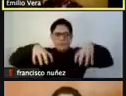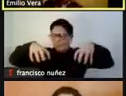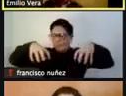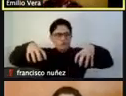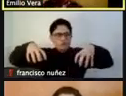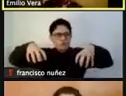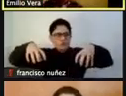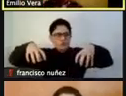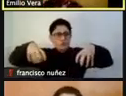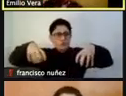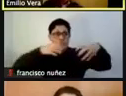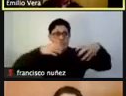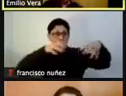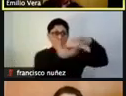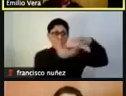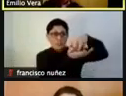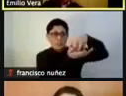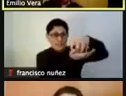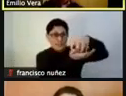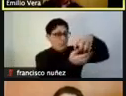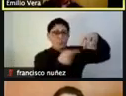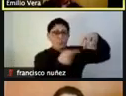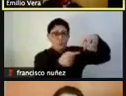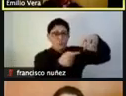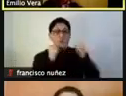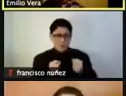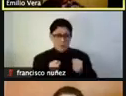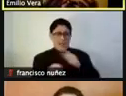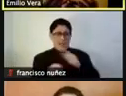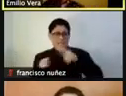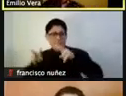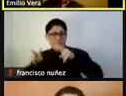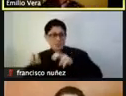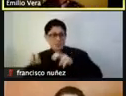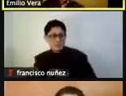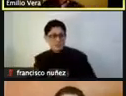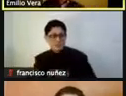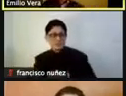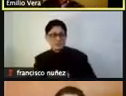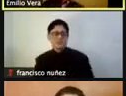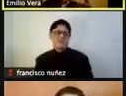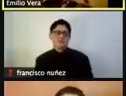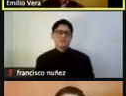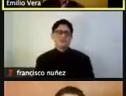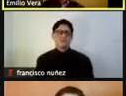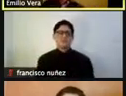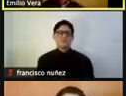investigación. Normalmente lo que hemos hecho, siempre hemos colaborado con equipos extranjeros, con barcos